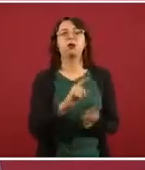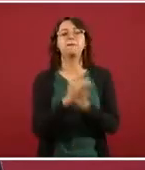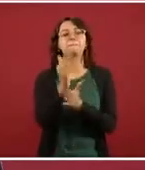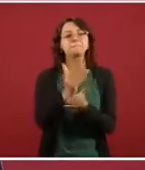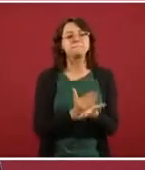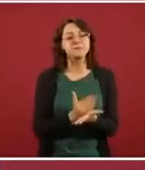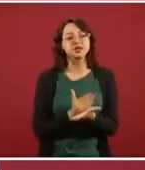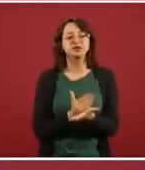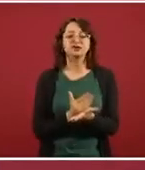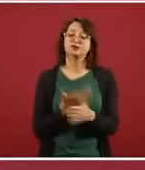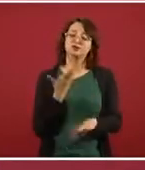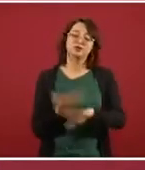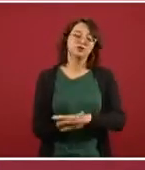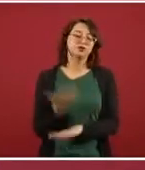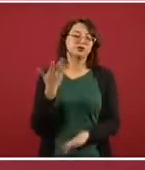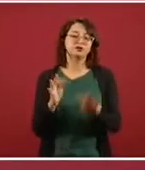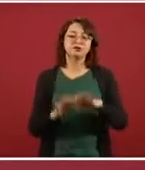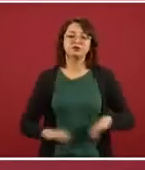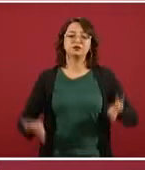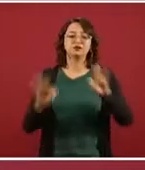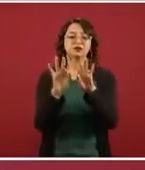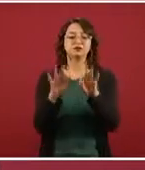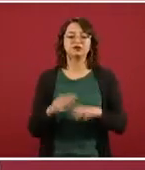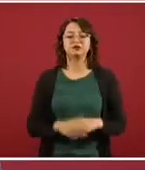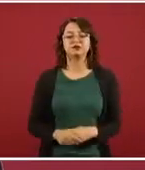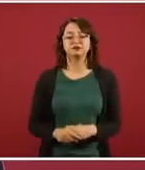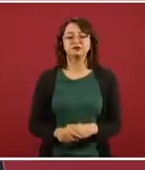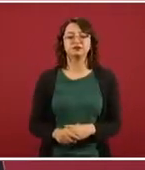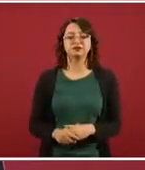Esto es importantísimo.